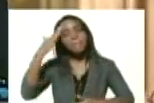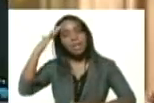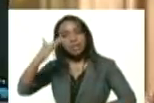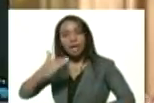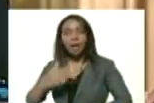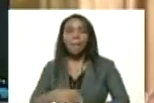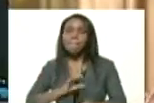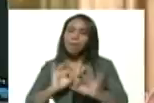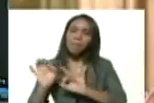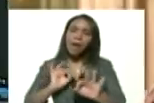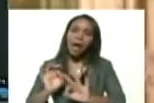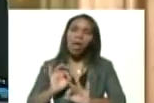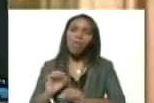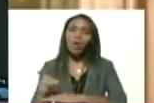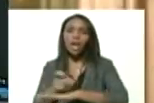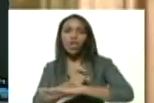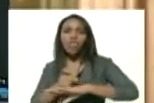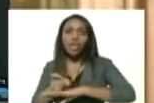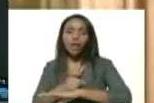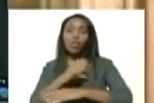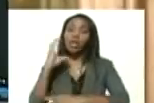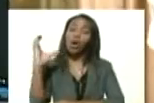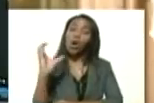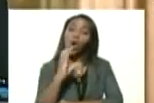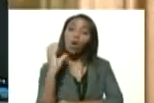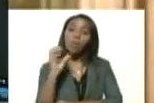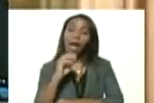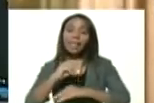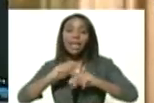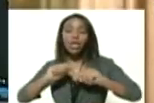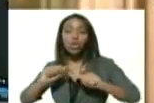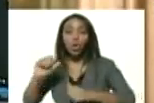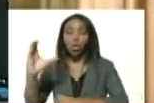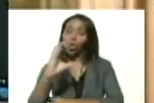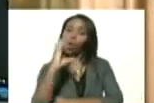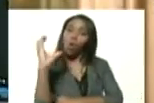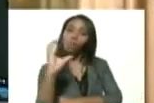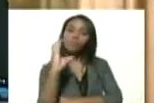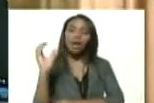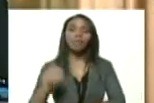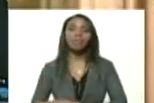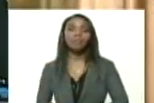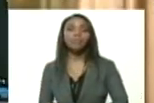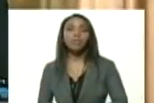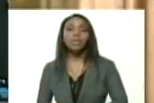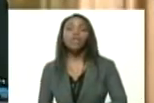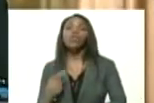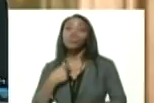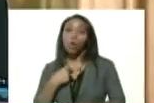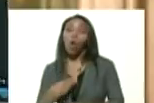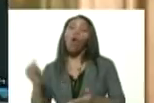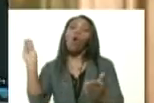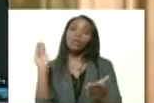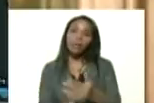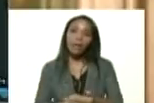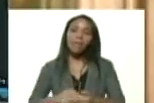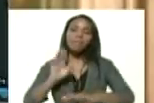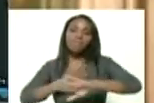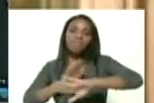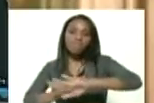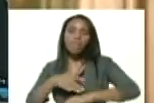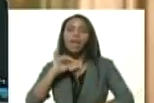preparados por el gobierno de colombia en territorio colombiano lo volvió a decir el lunes